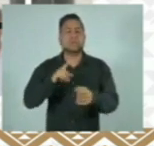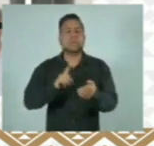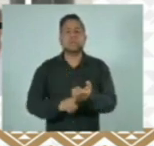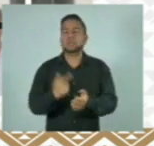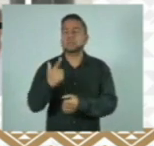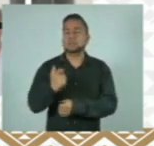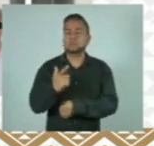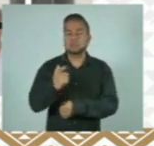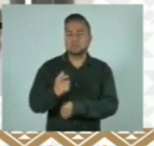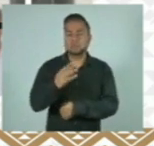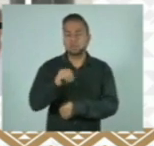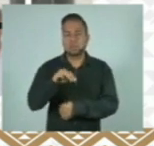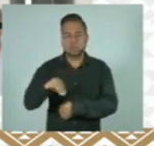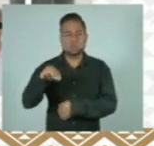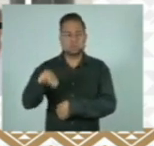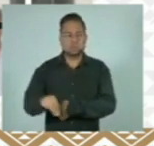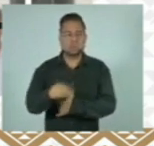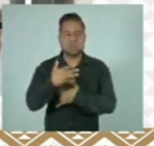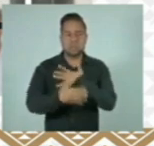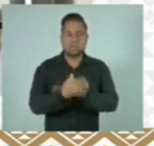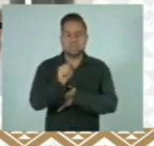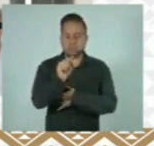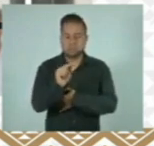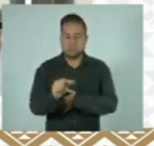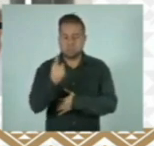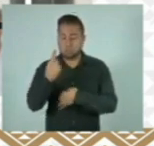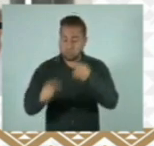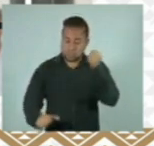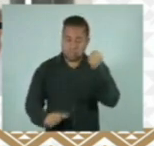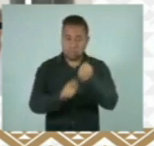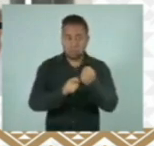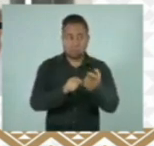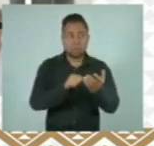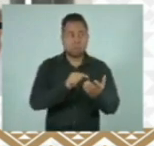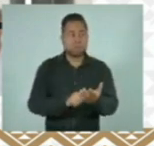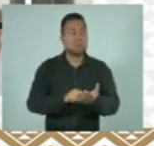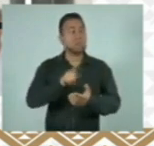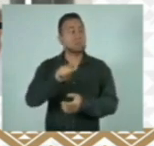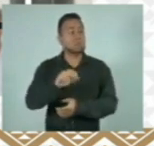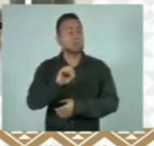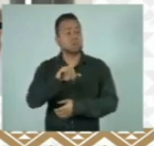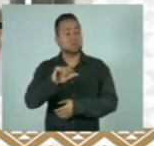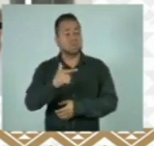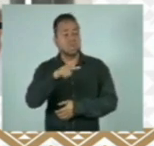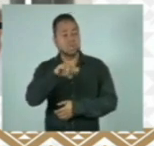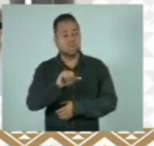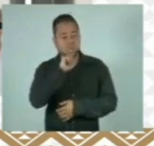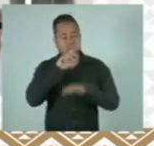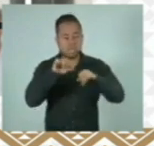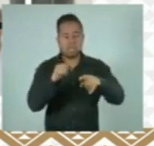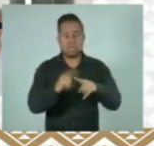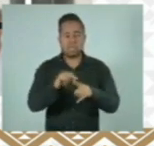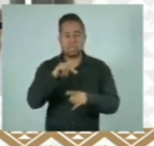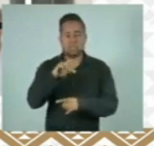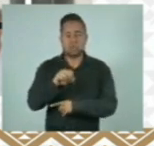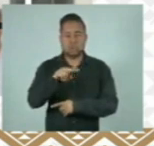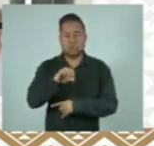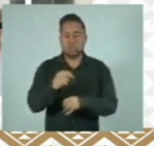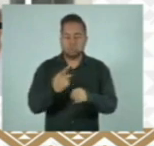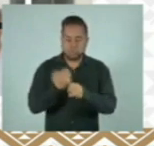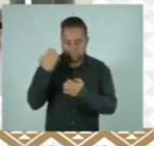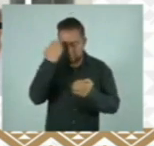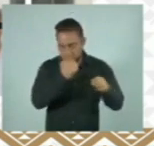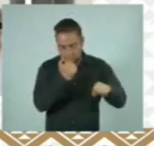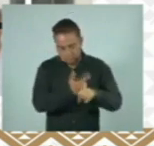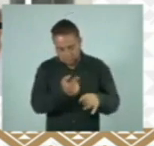fuego corta calibre 9 milímetros, 15 cartuchos, un cargador. En Santiago La Ollaga, la Policía Estatal llevó a cabo el aseguramiento y detención de Antonio N., y al realizar una inspección se